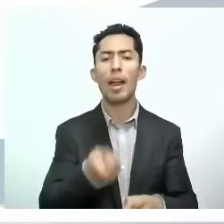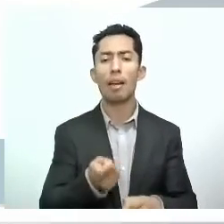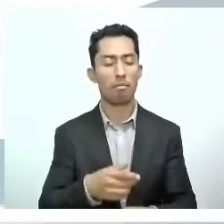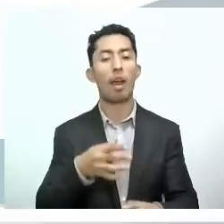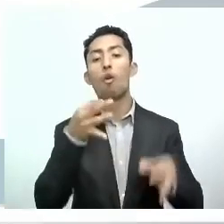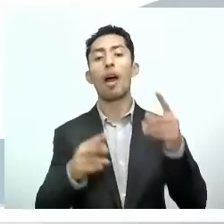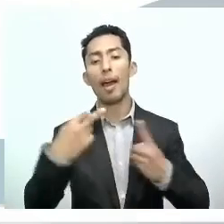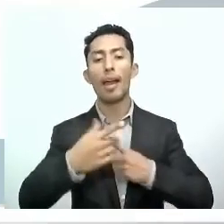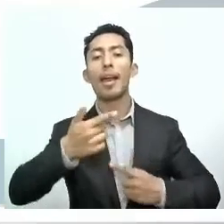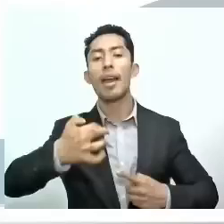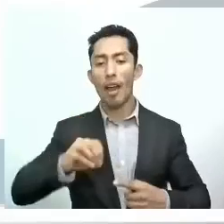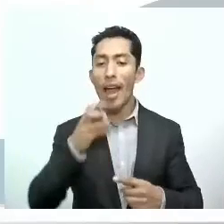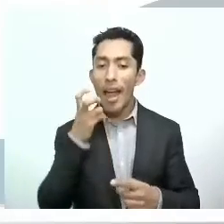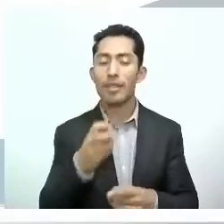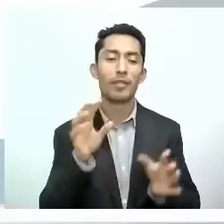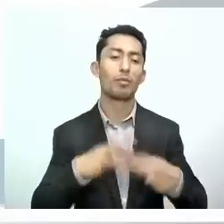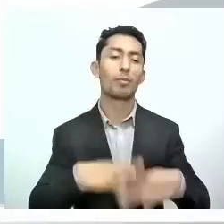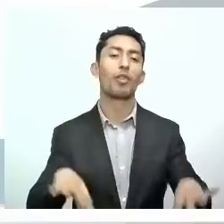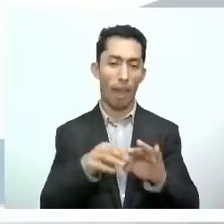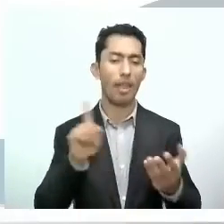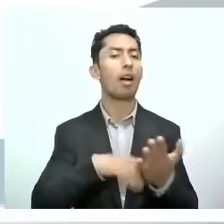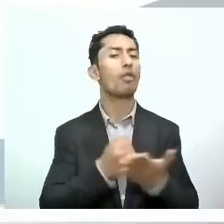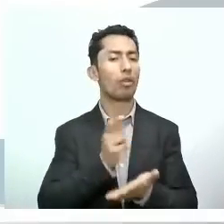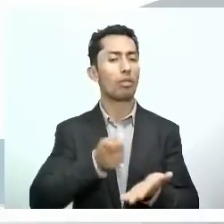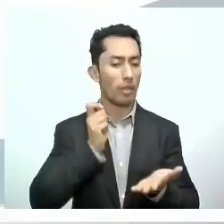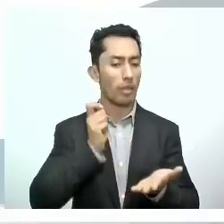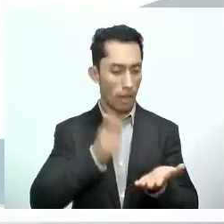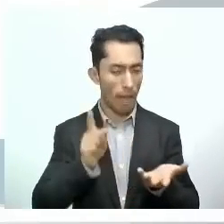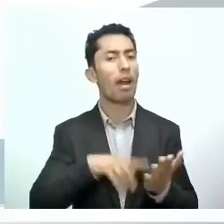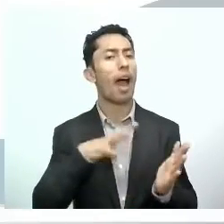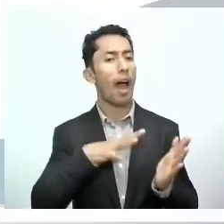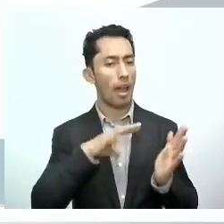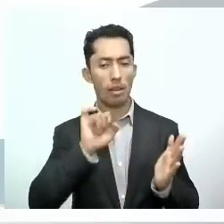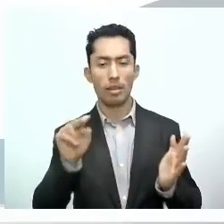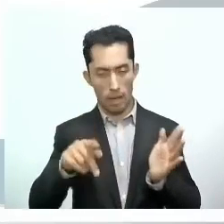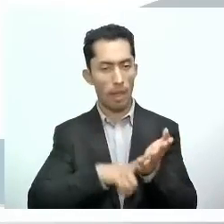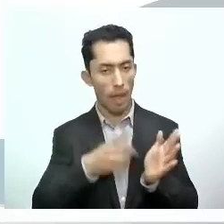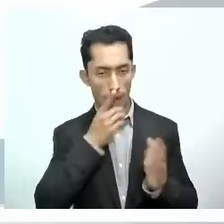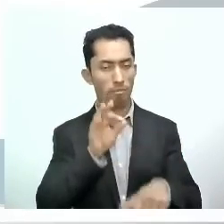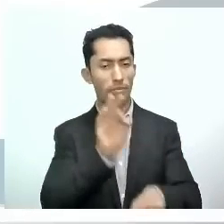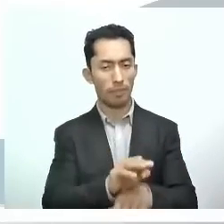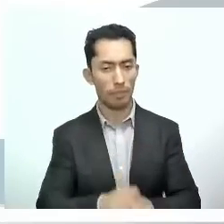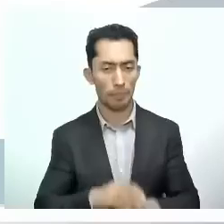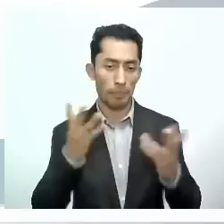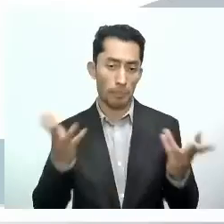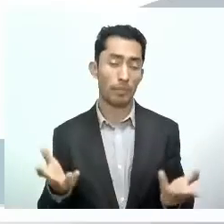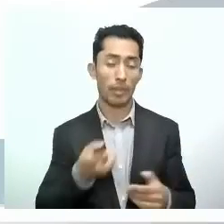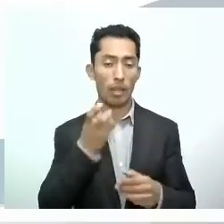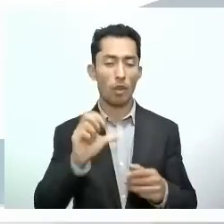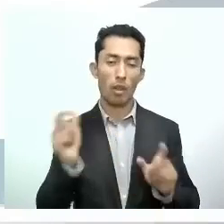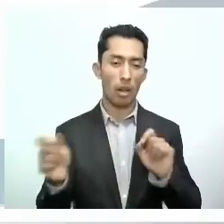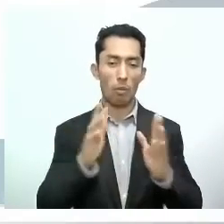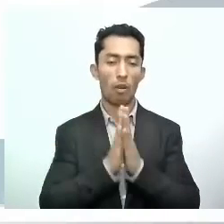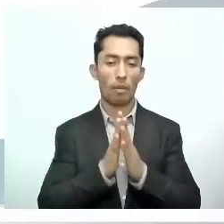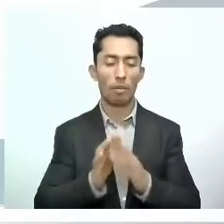perspectiva de género y que está en la jurisprudencia de la Suprema Corte de Justicia. Entonces, la siguiente, por favor.